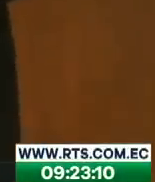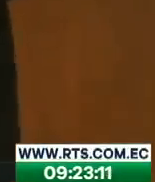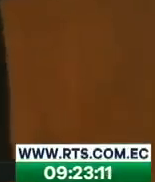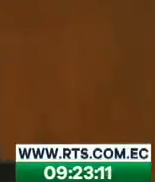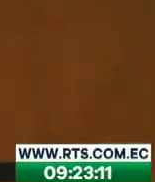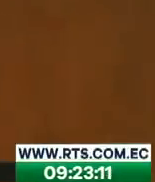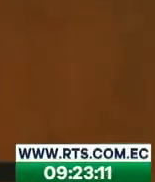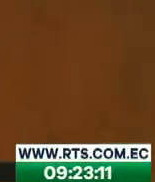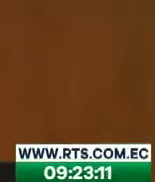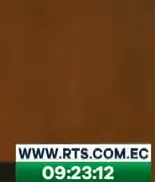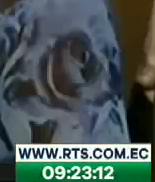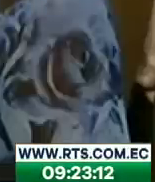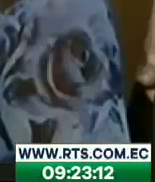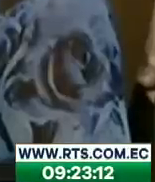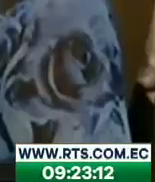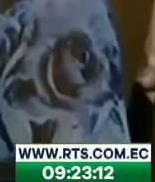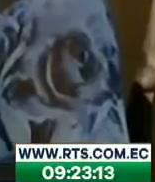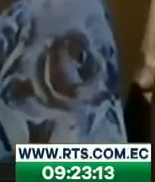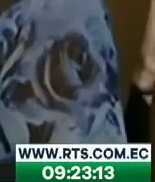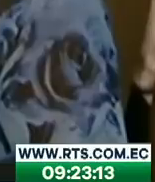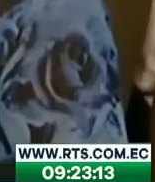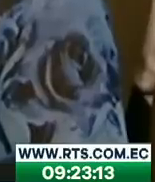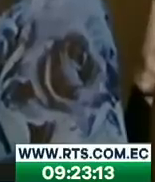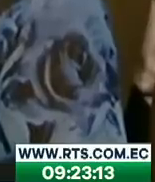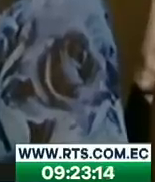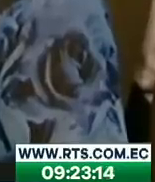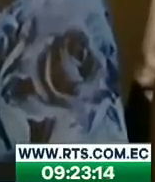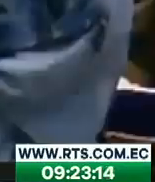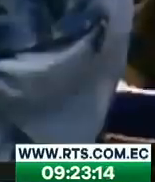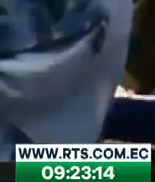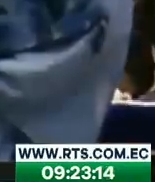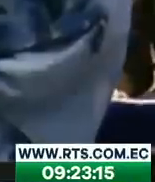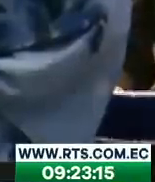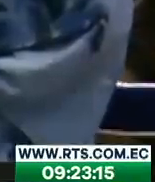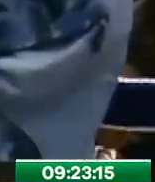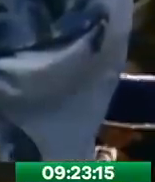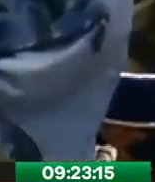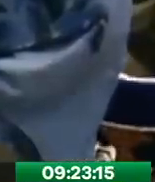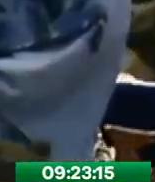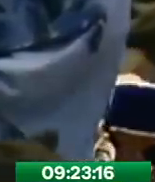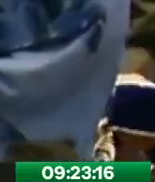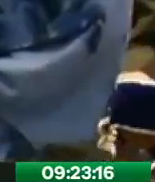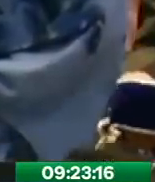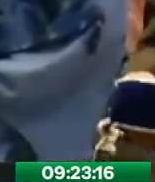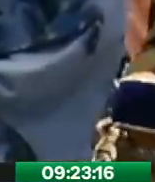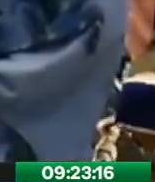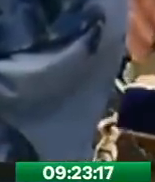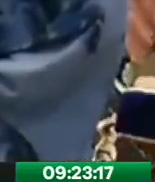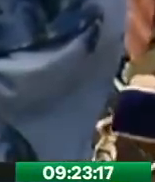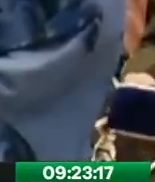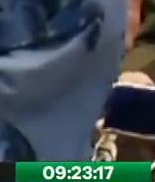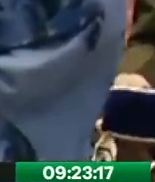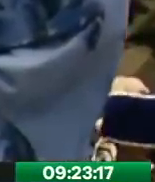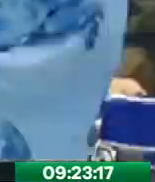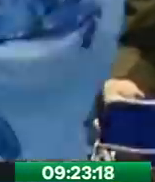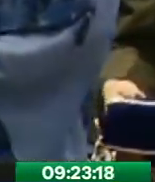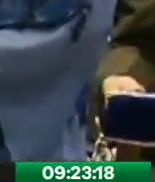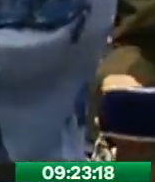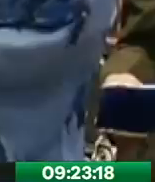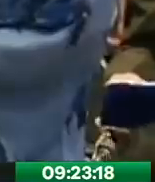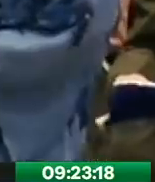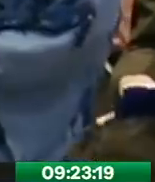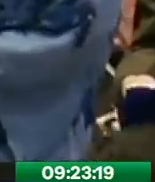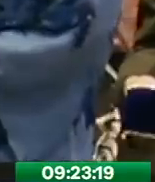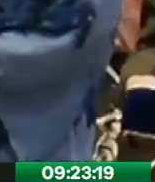periodístico les entregaron reconocimientos en una ceremonia organizada por el Comando de la Zona 8. Luisa Delgadillo fue una de las